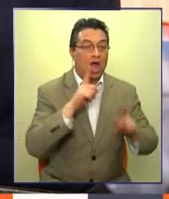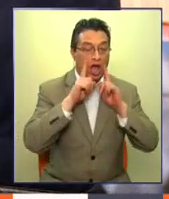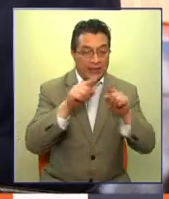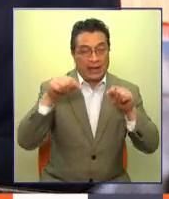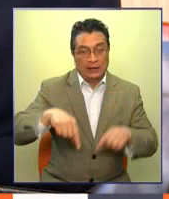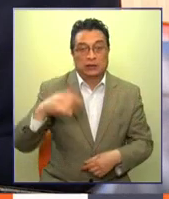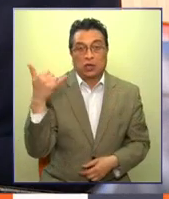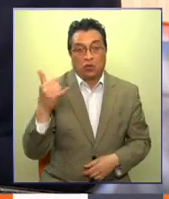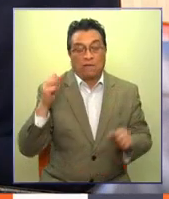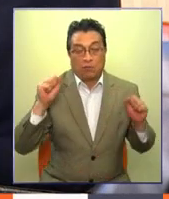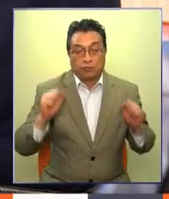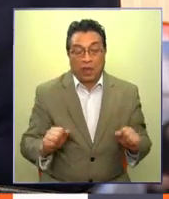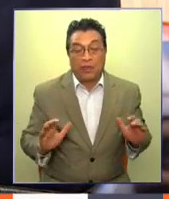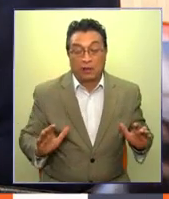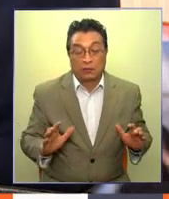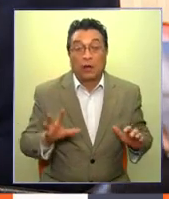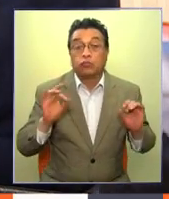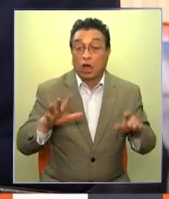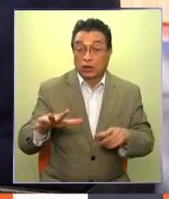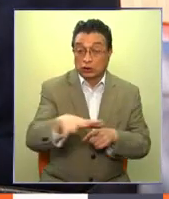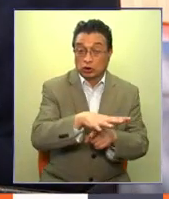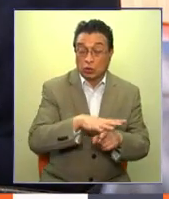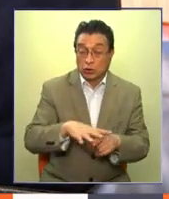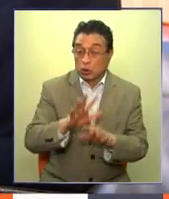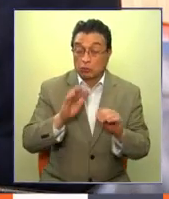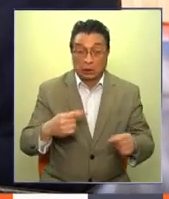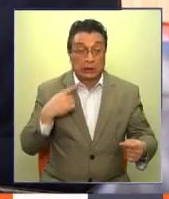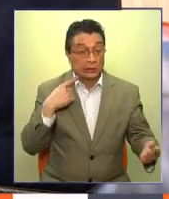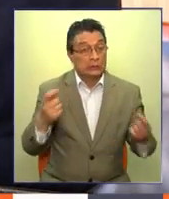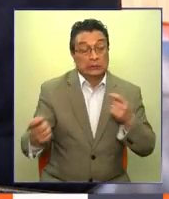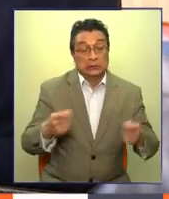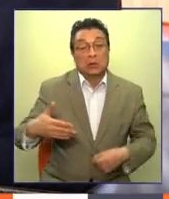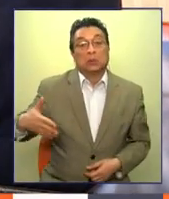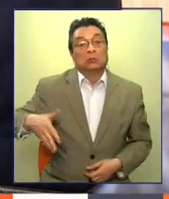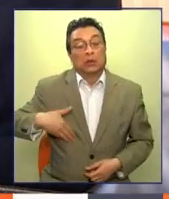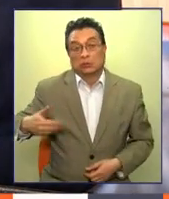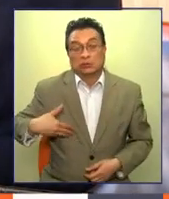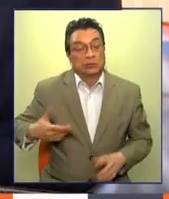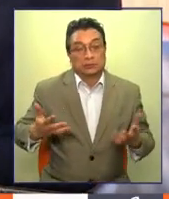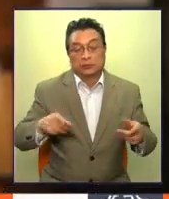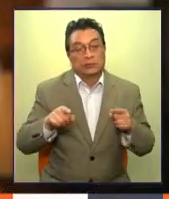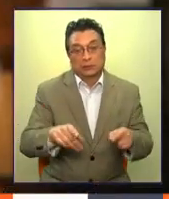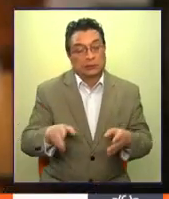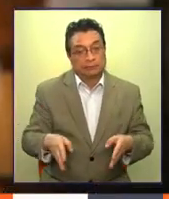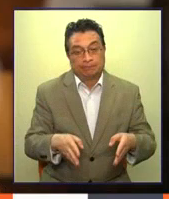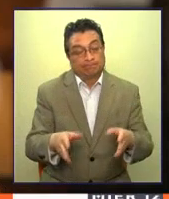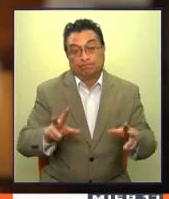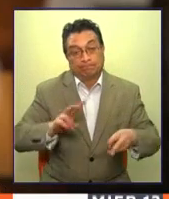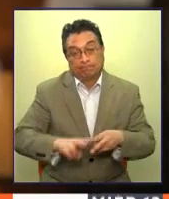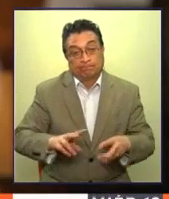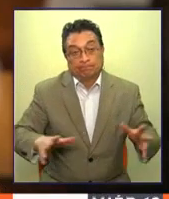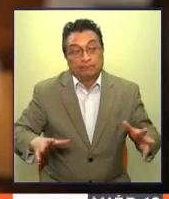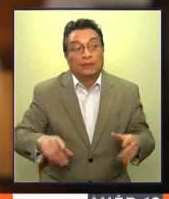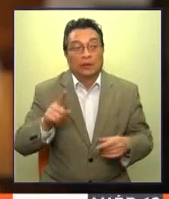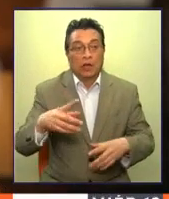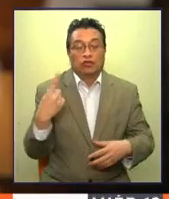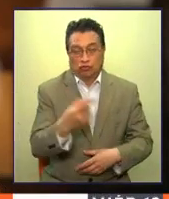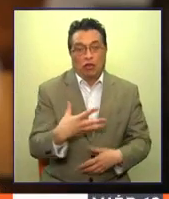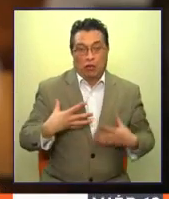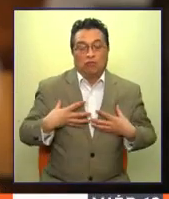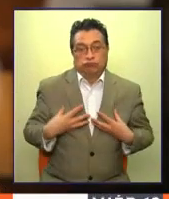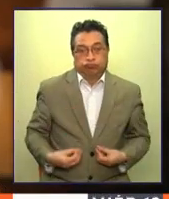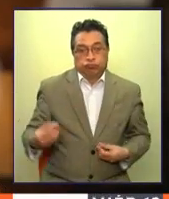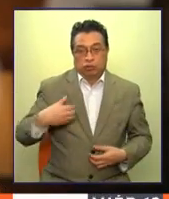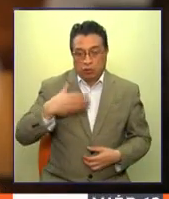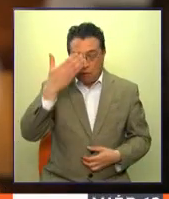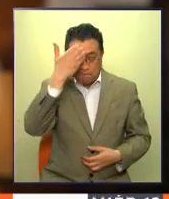jueves. Así que si la situación se sale de control, entonces lamentablemente no va a quedar esta alternativa. Entiendo también la frustración que tenemos todos como